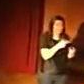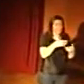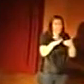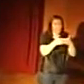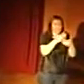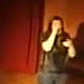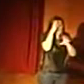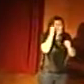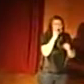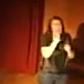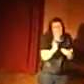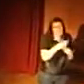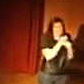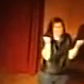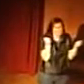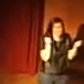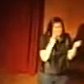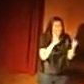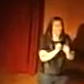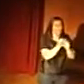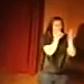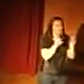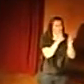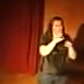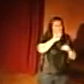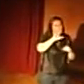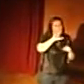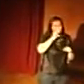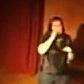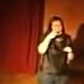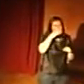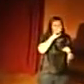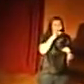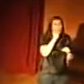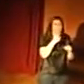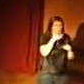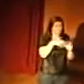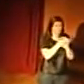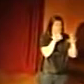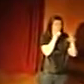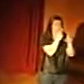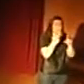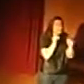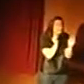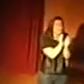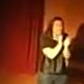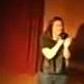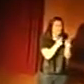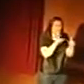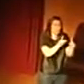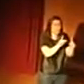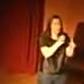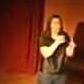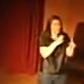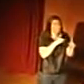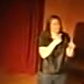Atocha y la fuente de alcachofa es decir son cuadros pequeñitos menudos pero muy para entretenerse en lograr eh